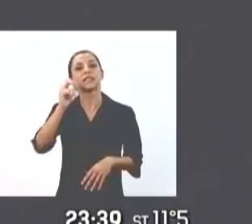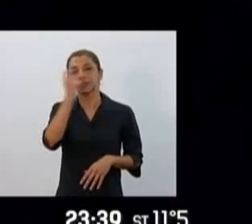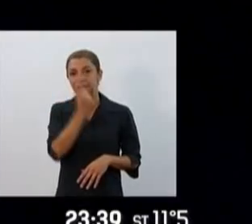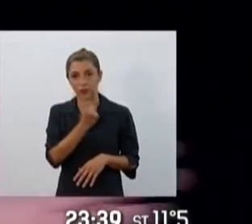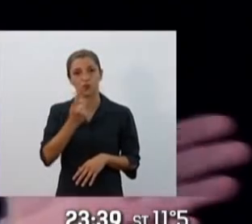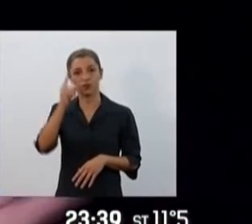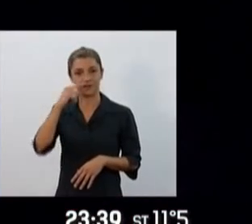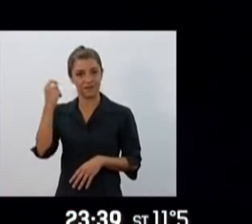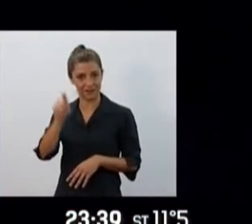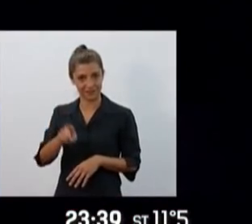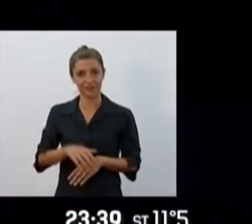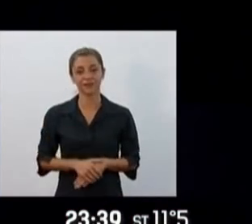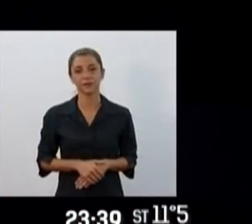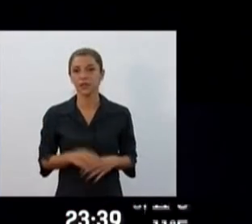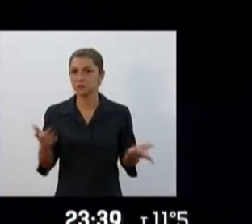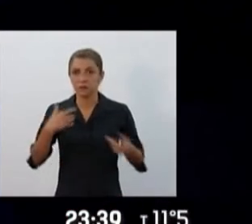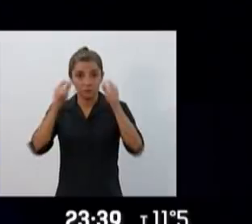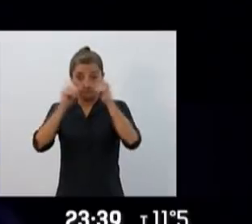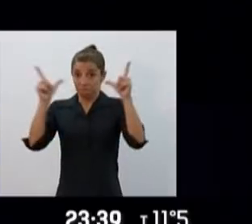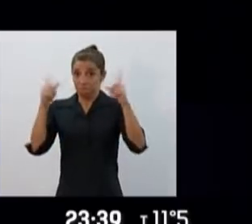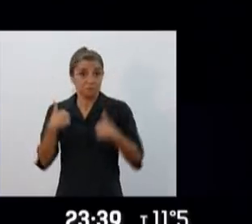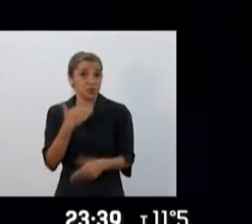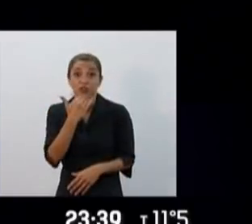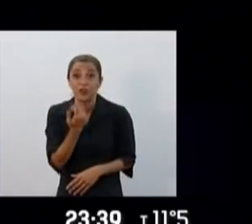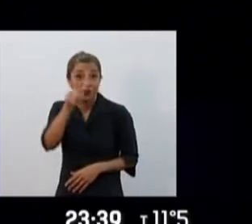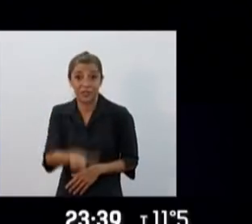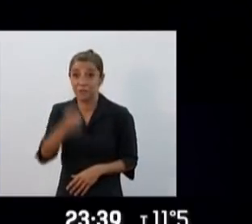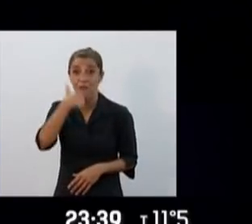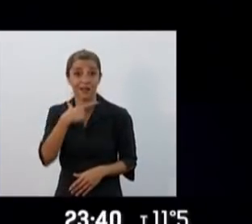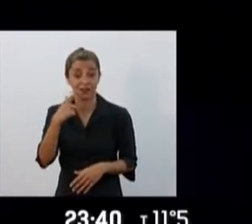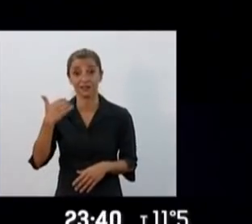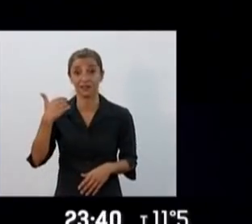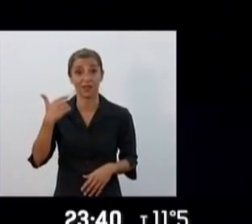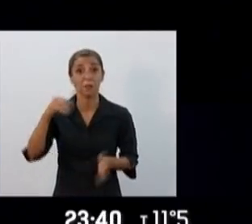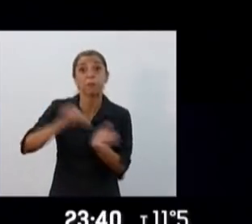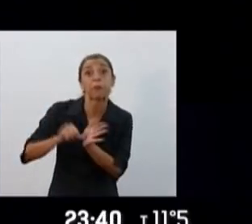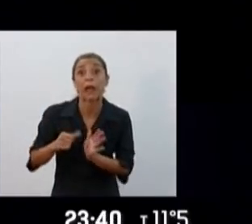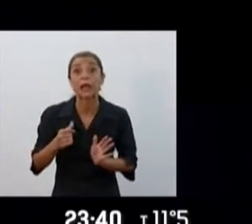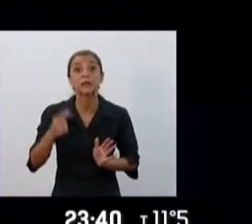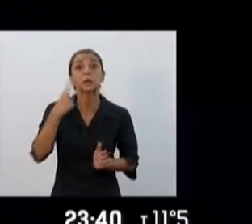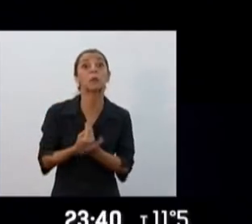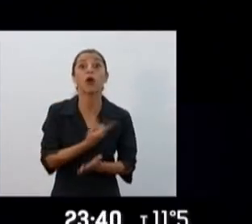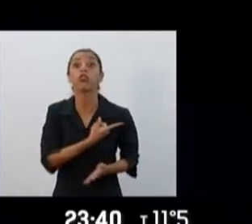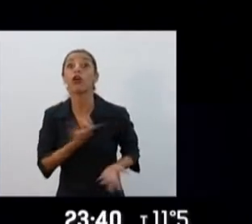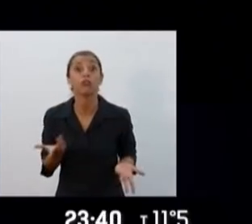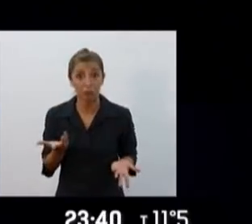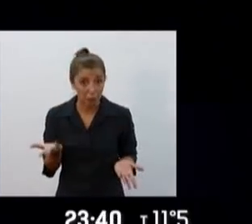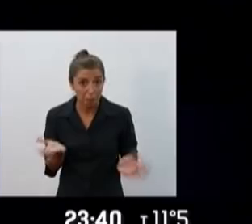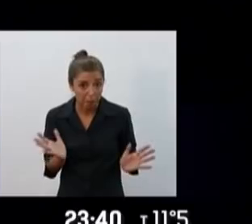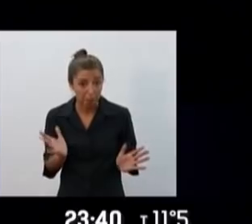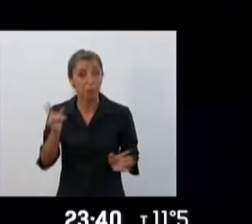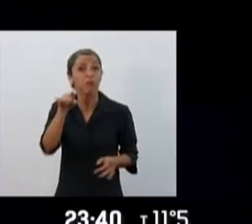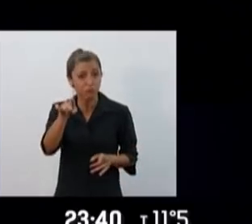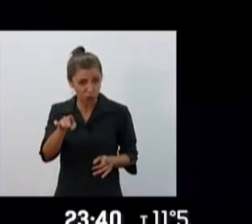impuestos. No puedo dejar de asombrarme. Yo no sé en qué país vive Macri, francamente lo digo. Presidente, por ahí no se enteró, pero de